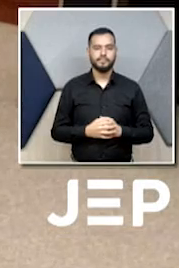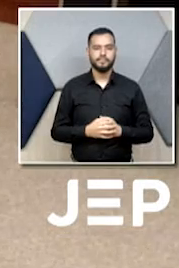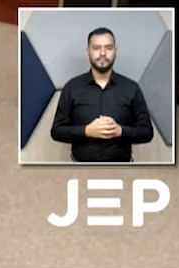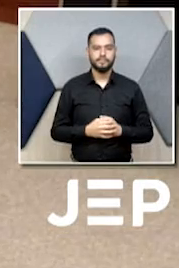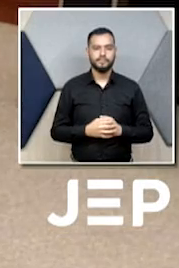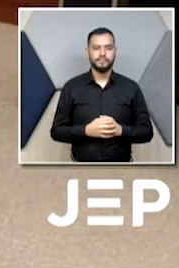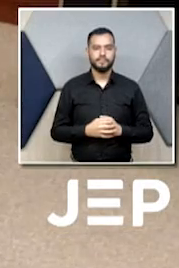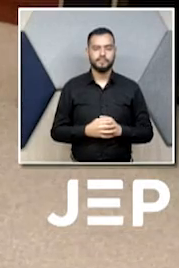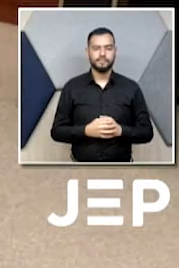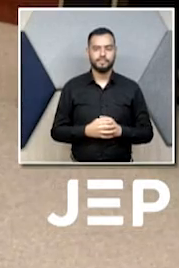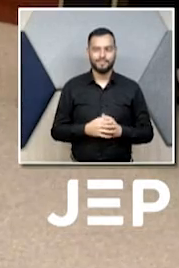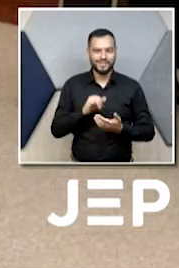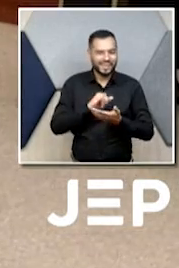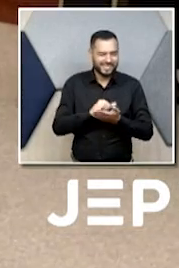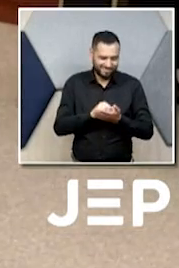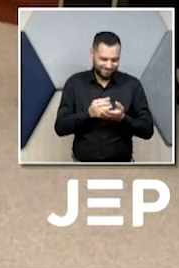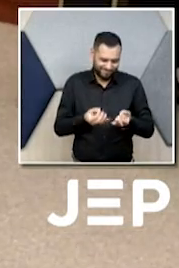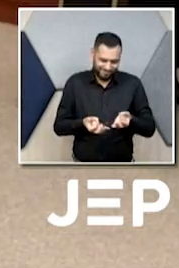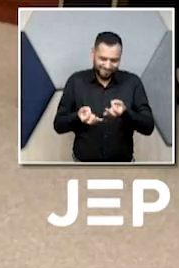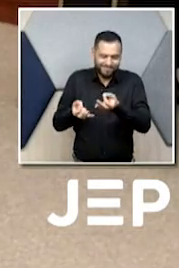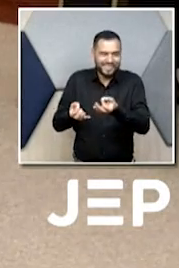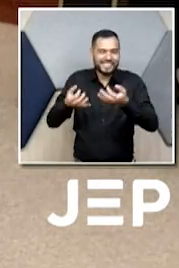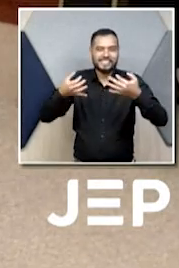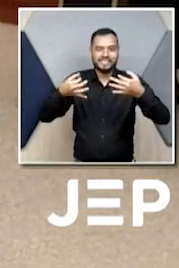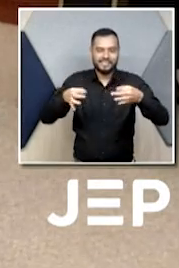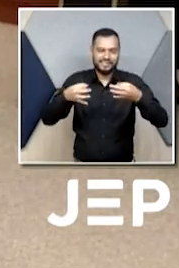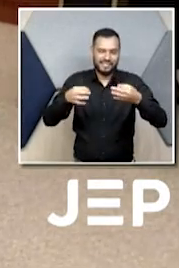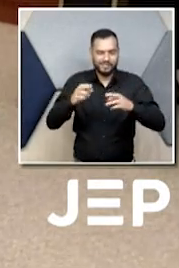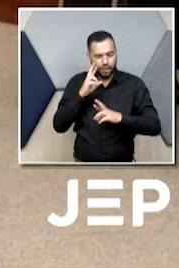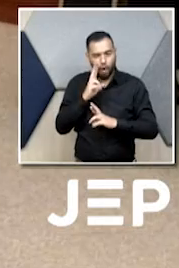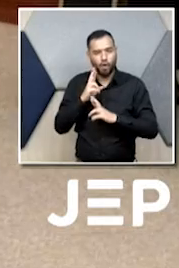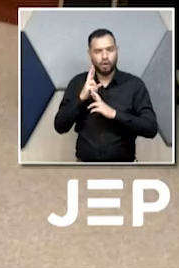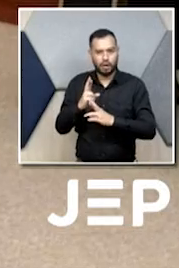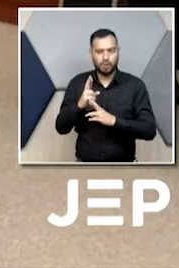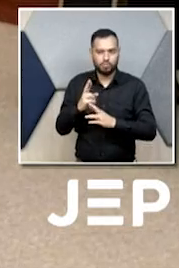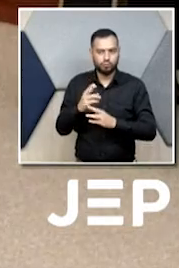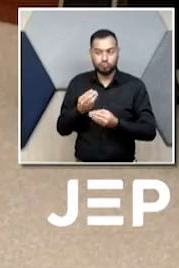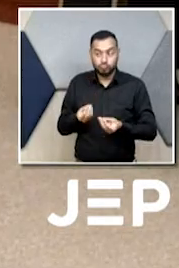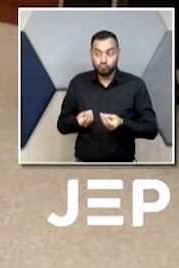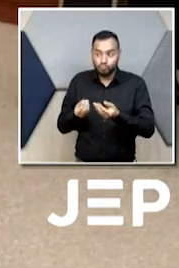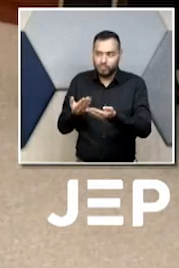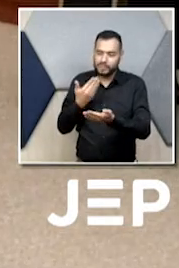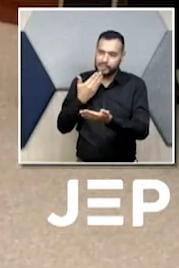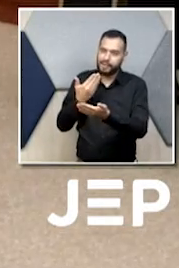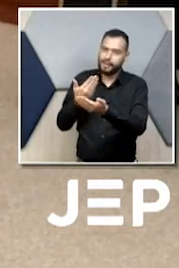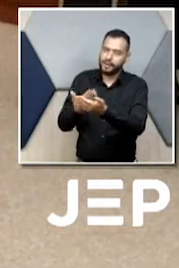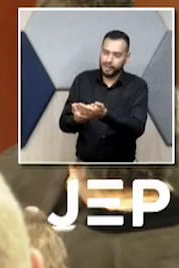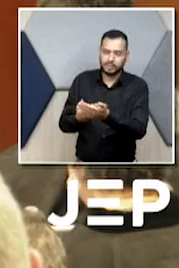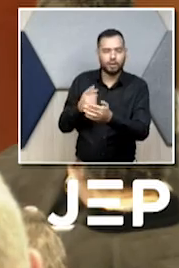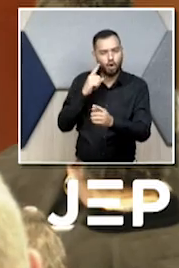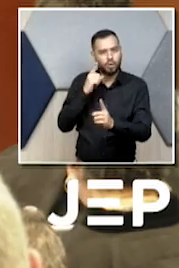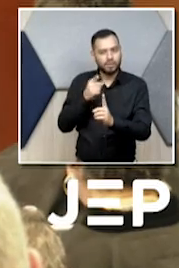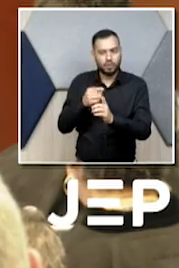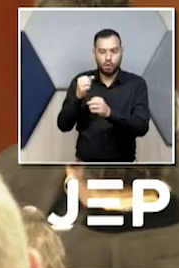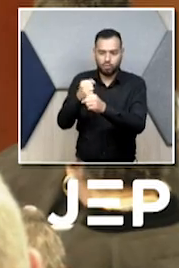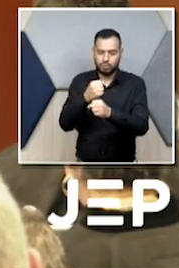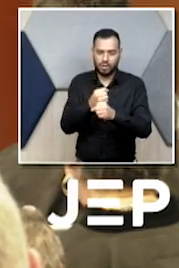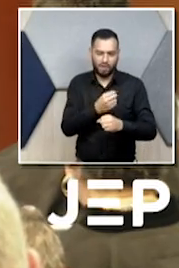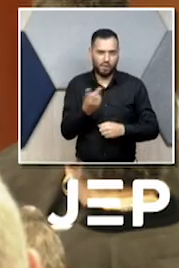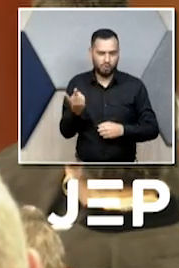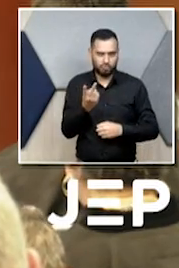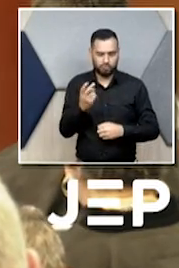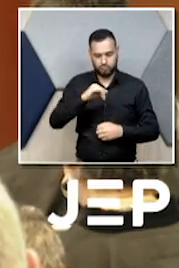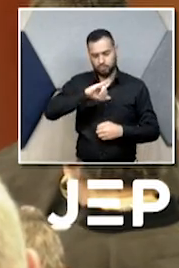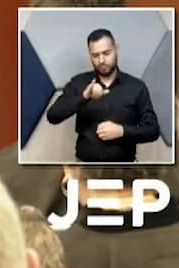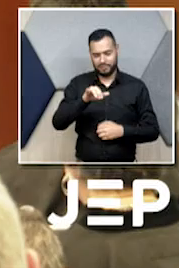Este sencillo reconocimiento en muestra de nuestro agradecimiento por la labor que ustedes realizaron por la jurisdicción.